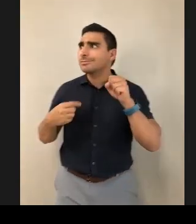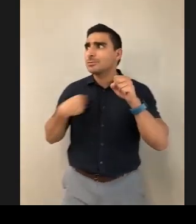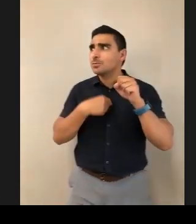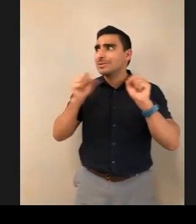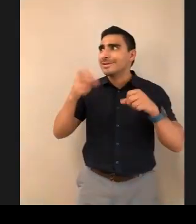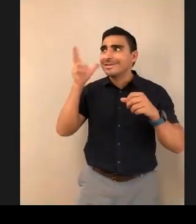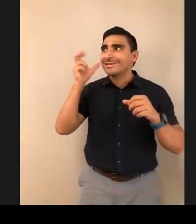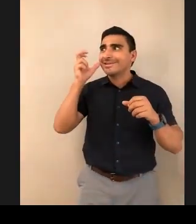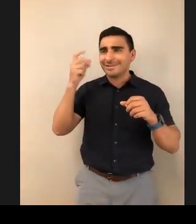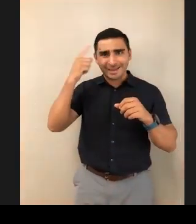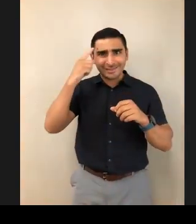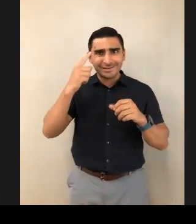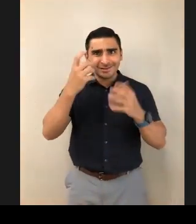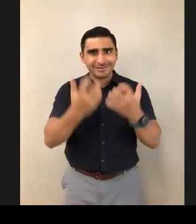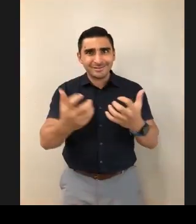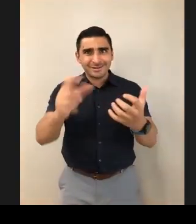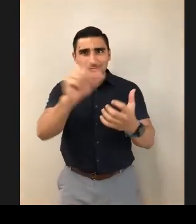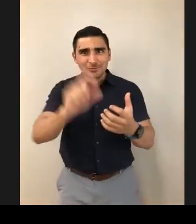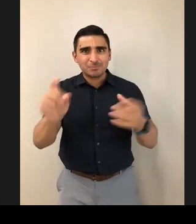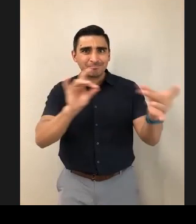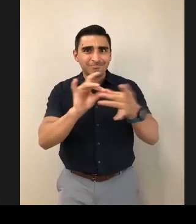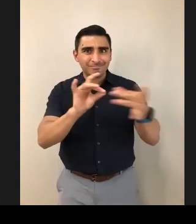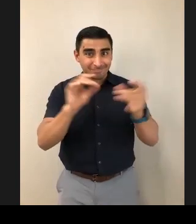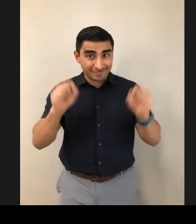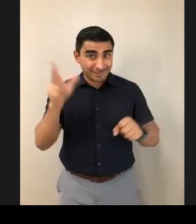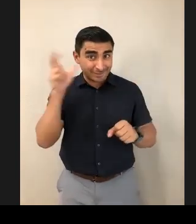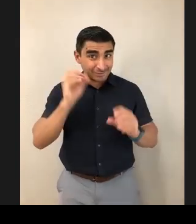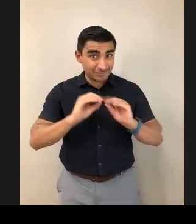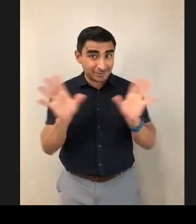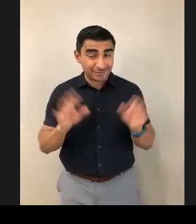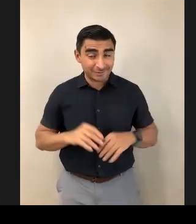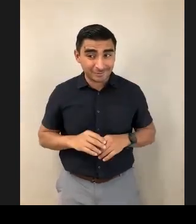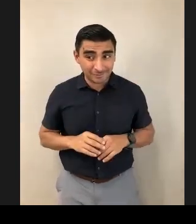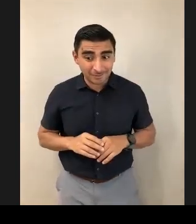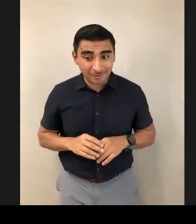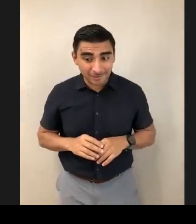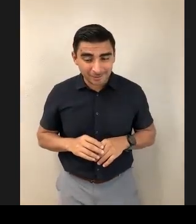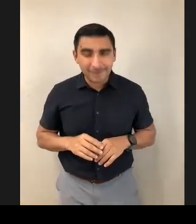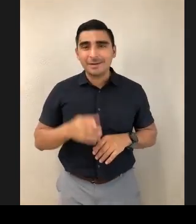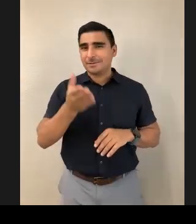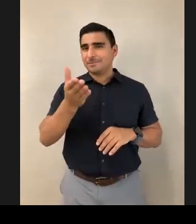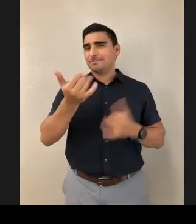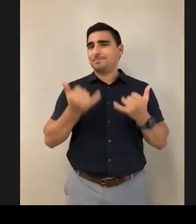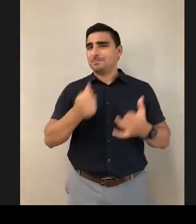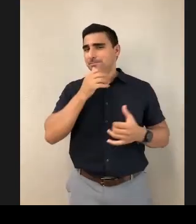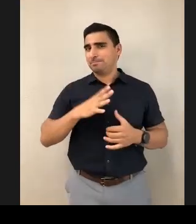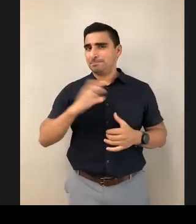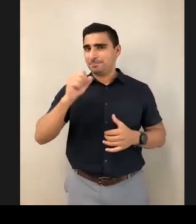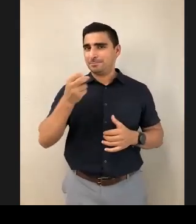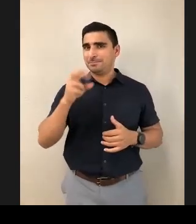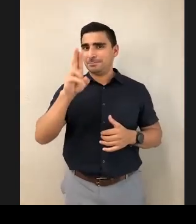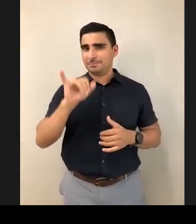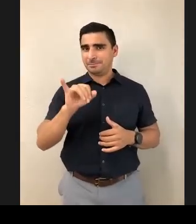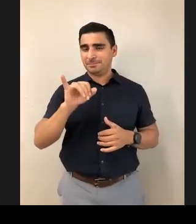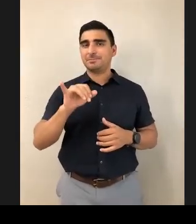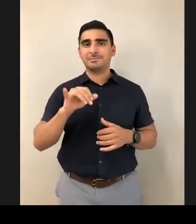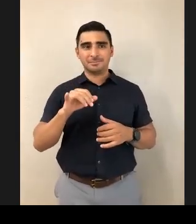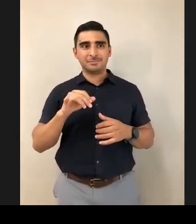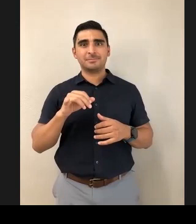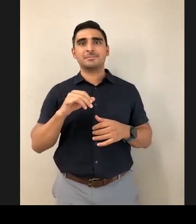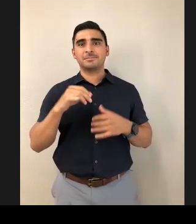escuchamos. Ojalá que la audiencia sí lo escuchó también. Gracias otra vez. Me da mucho